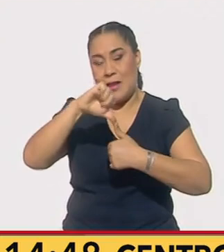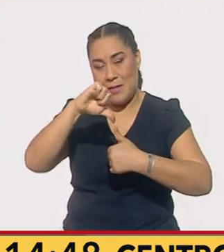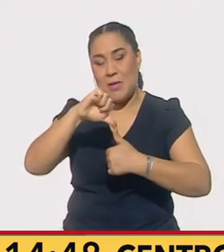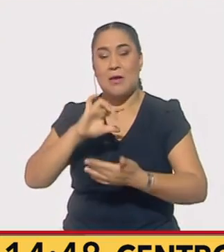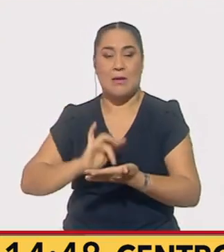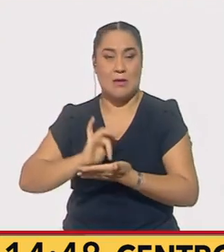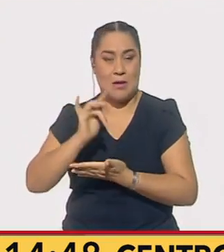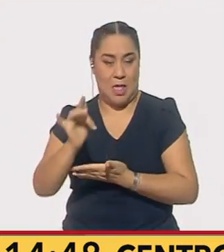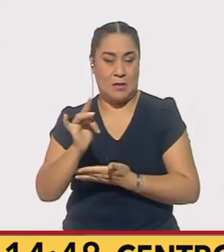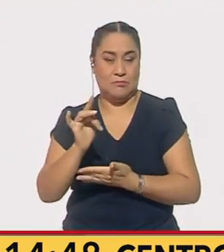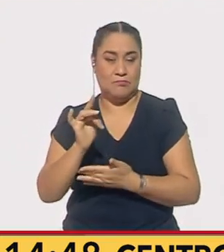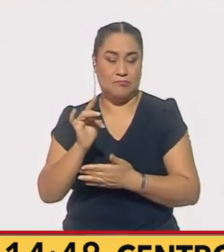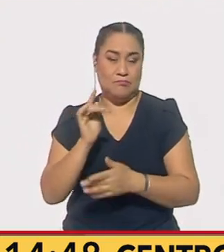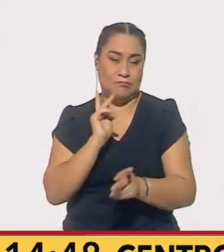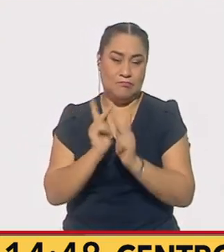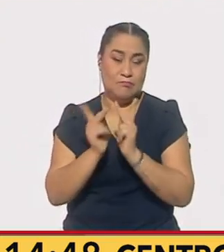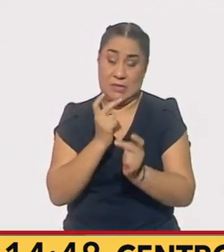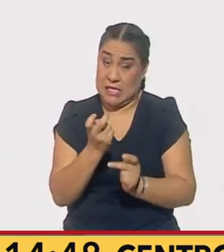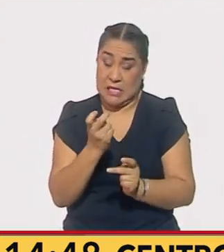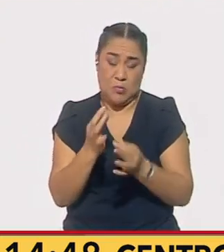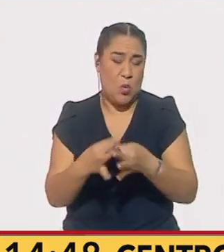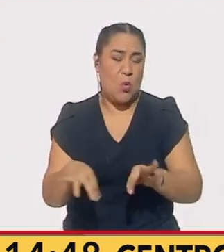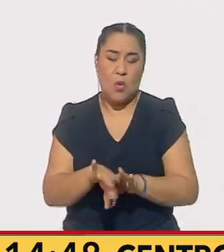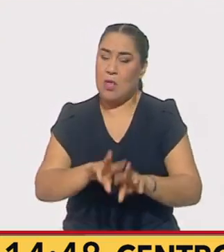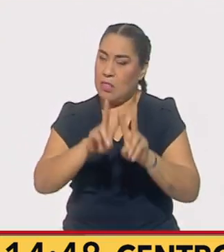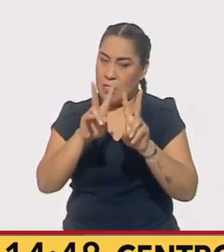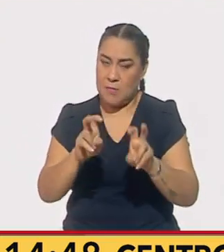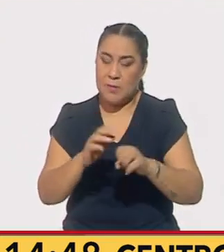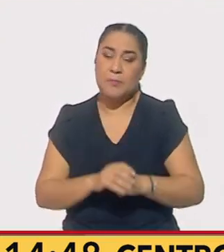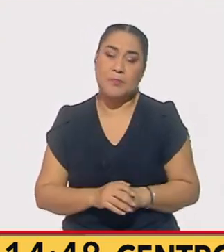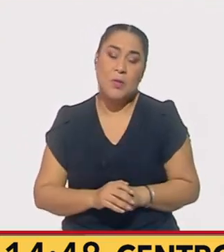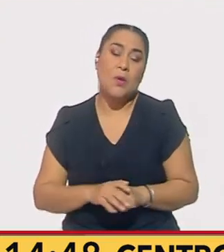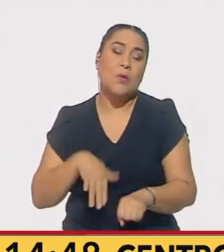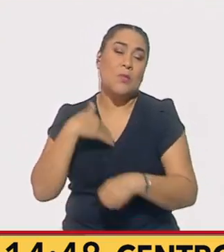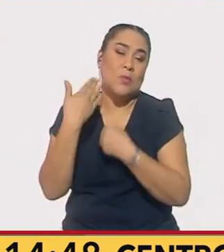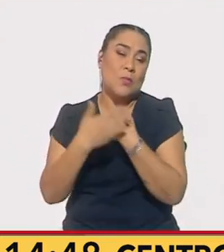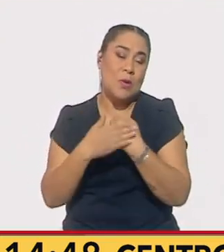por hablar con nosotros sobre este tema tan profundo y pues esperamos verlo muy pronto. Muchísimas gracias.